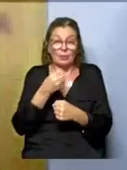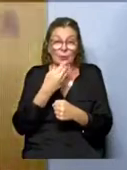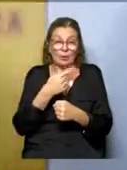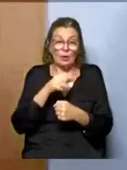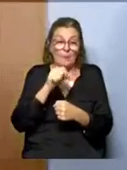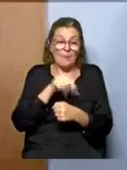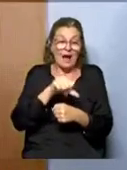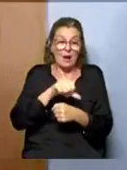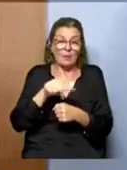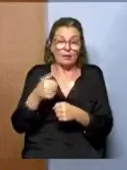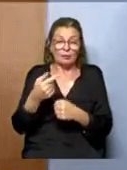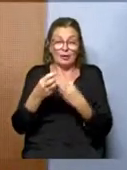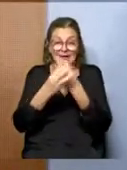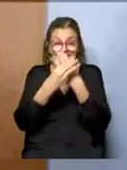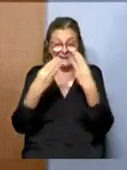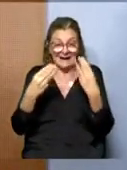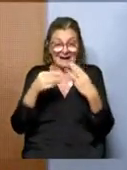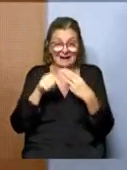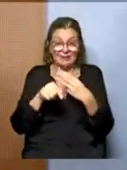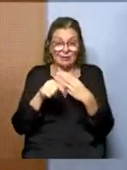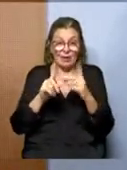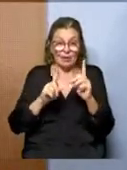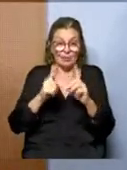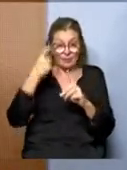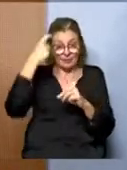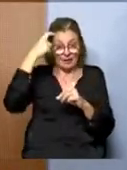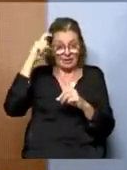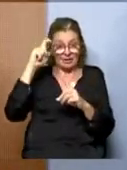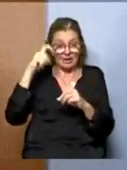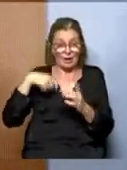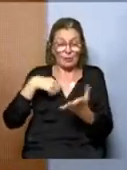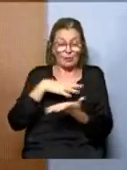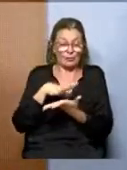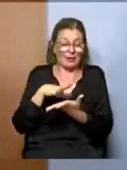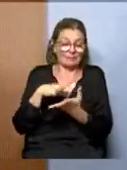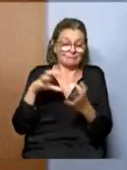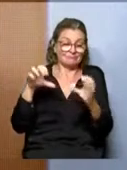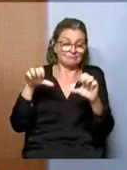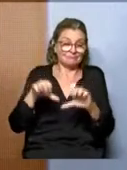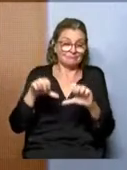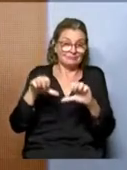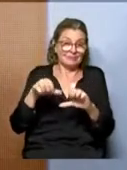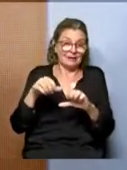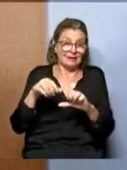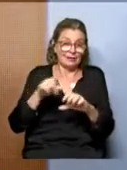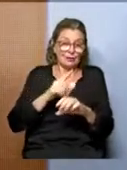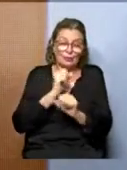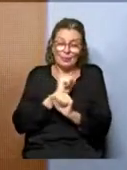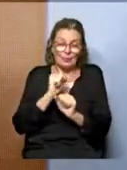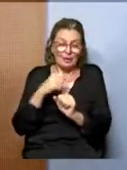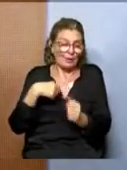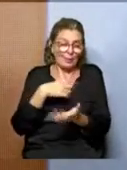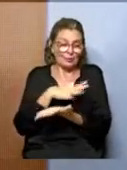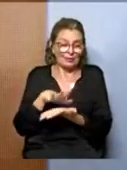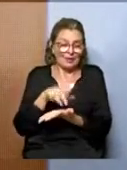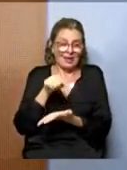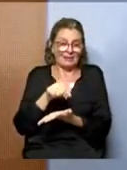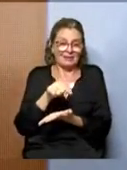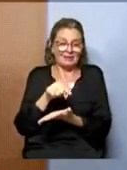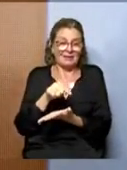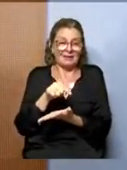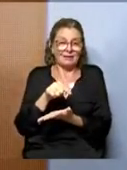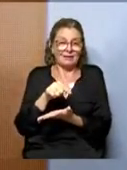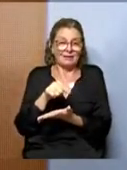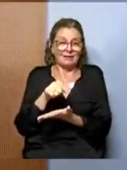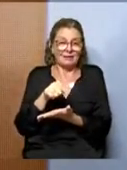cosa. En general, esto es una pésima idea, digamos, como sociedad. Esto es injusto e insensato como sociedad. Nos estamos dando un